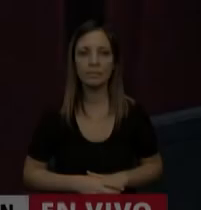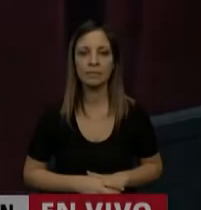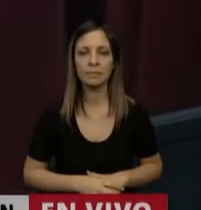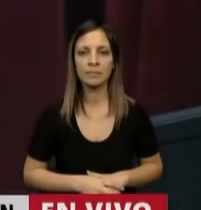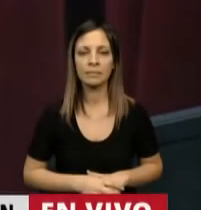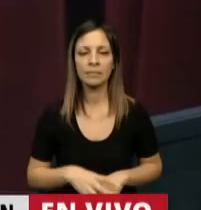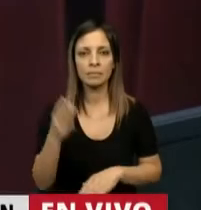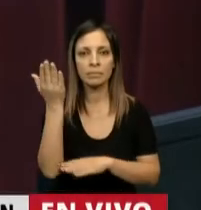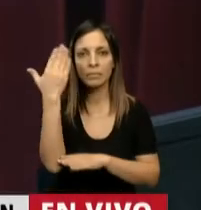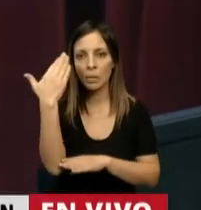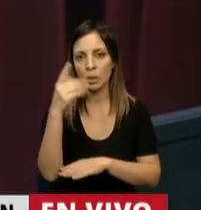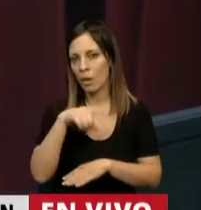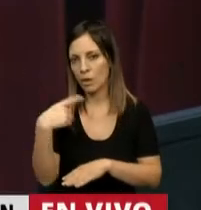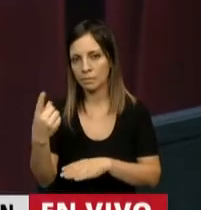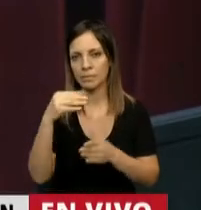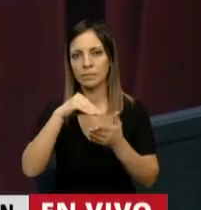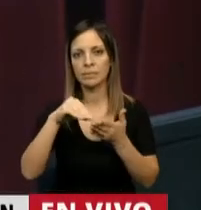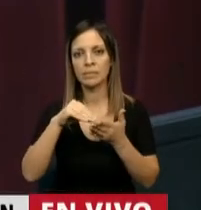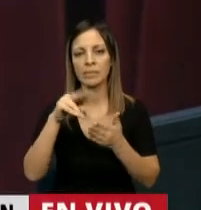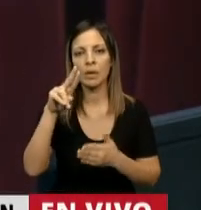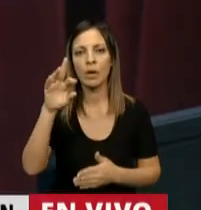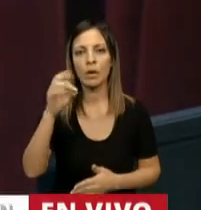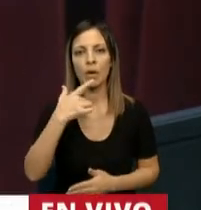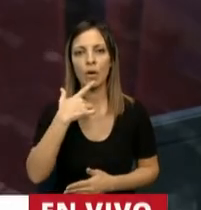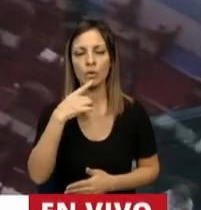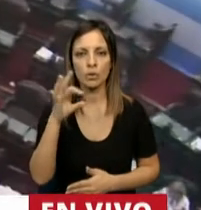tiene la palabra la diputada victoria rosa